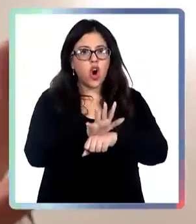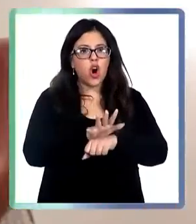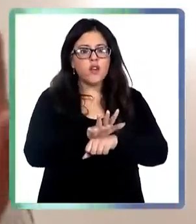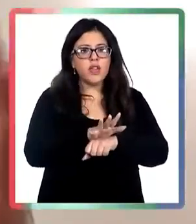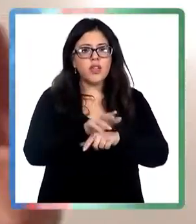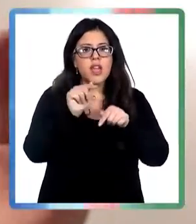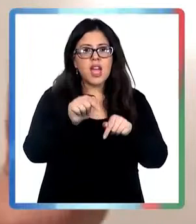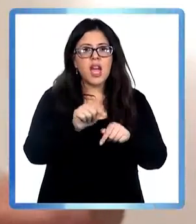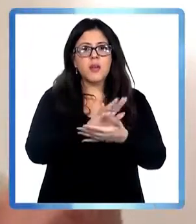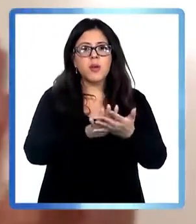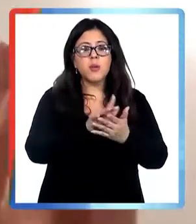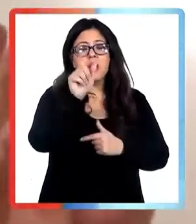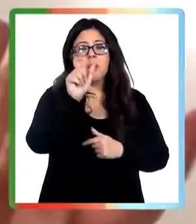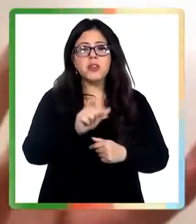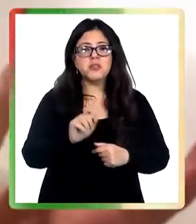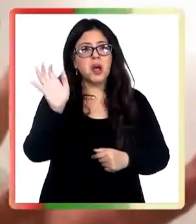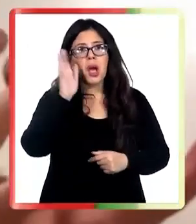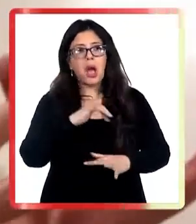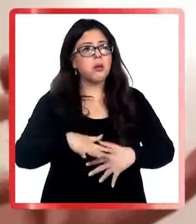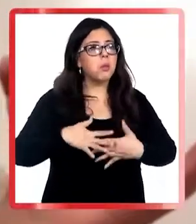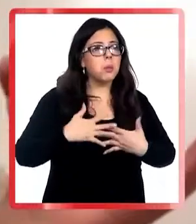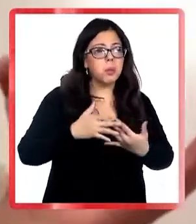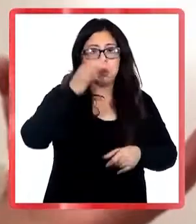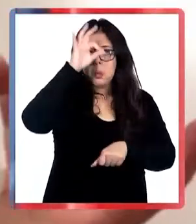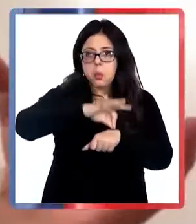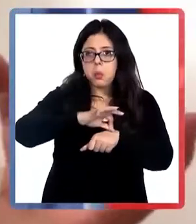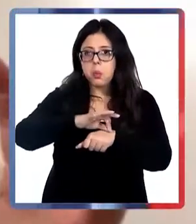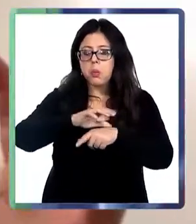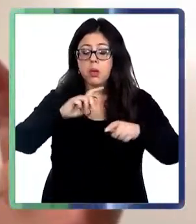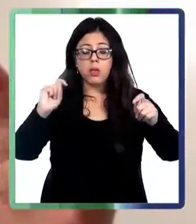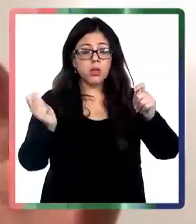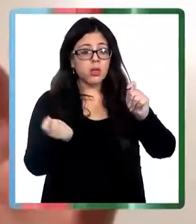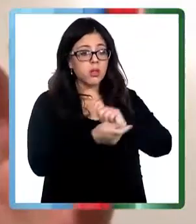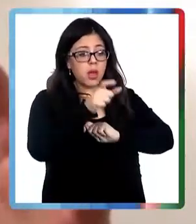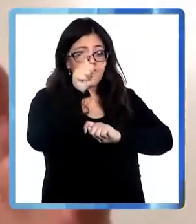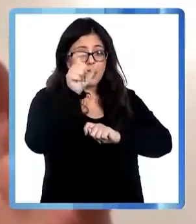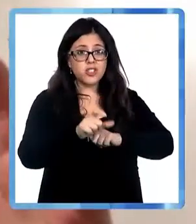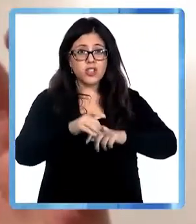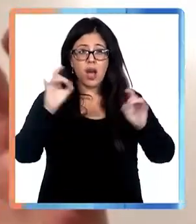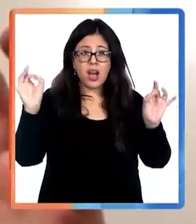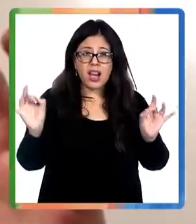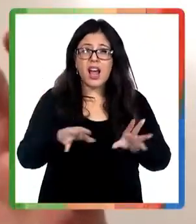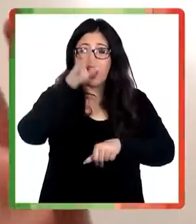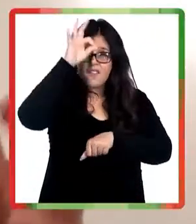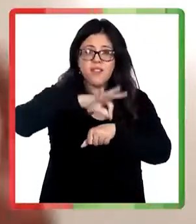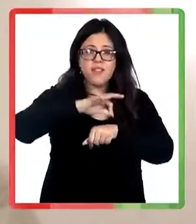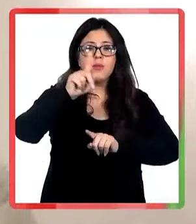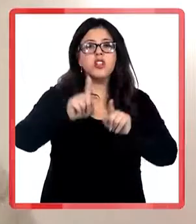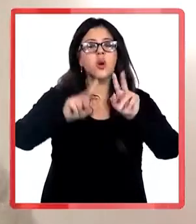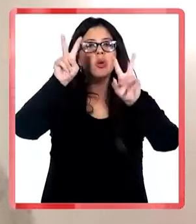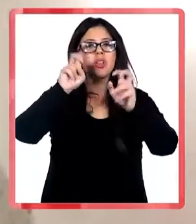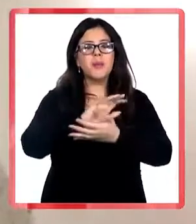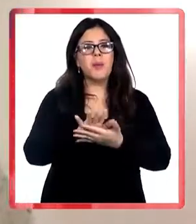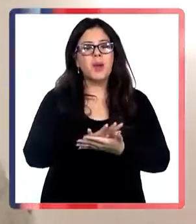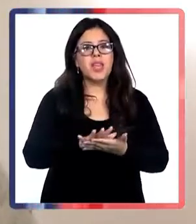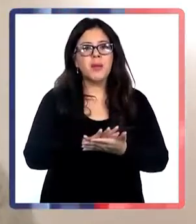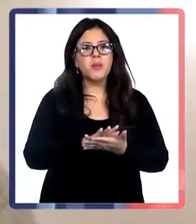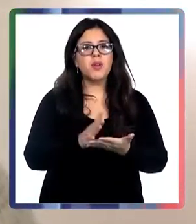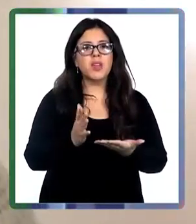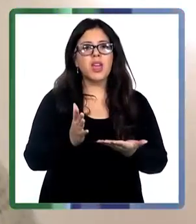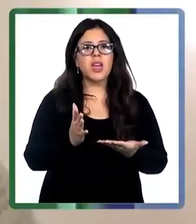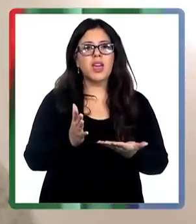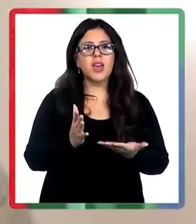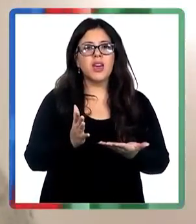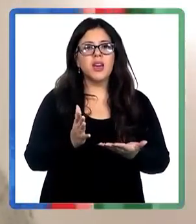que puede ir desde un paciente asintomático hasta un paciente gravemente enfermo. Hay algunos elementos, como por ejemplo